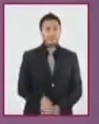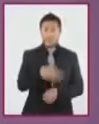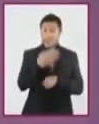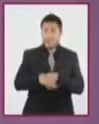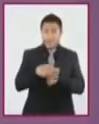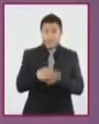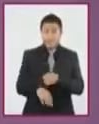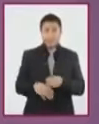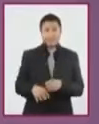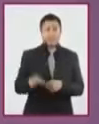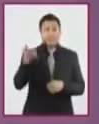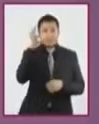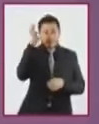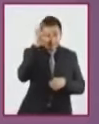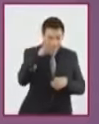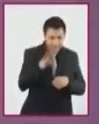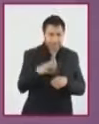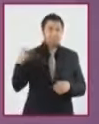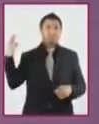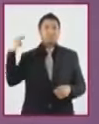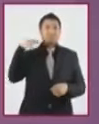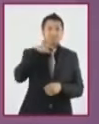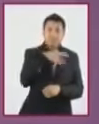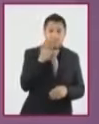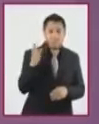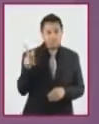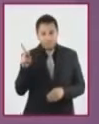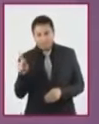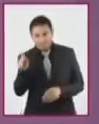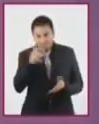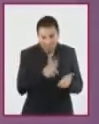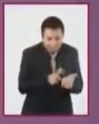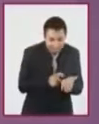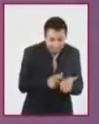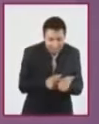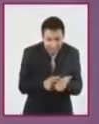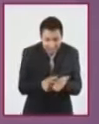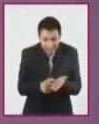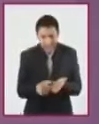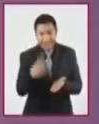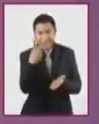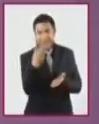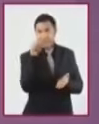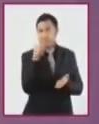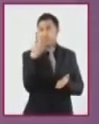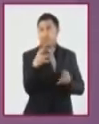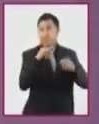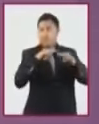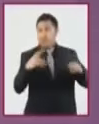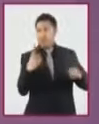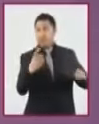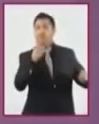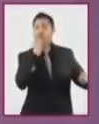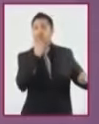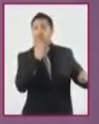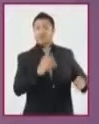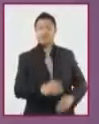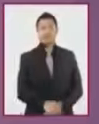Mientras que el insecto más rápido es una especie de cucaracha que se mueve a 2.5 metros por segundo.